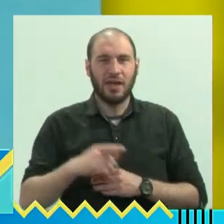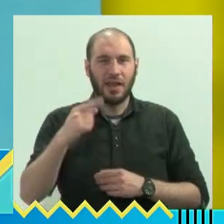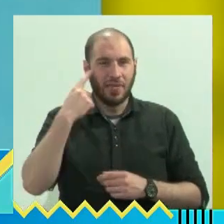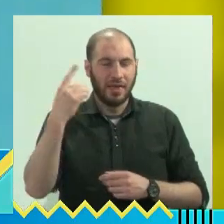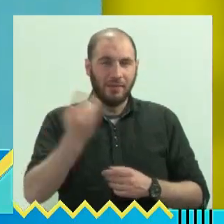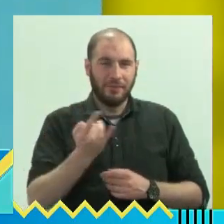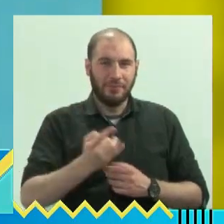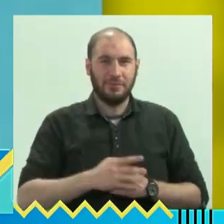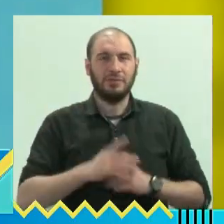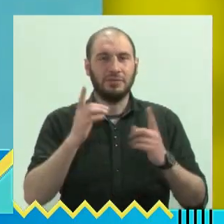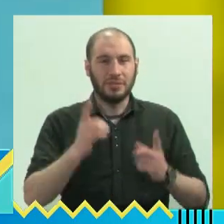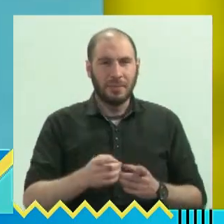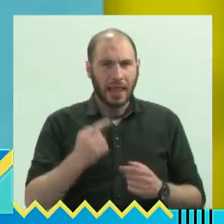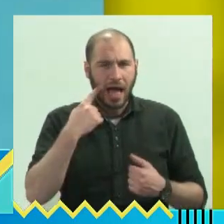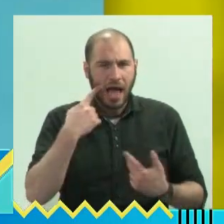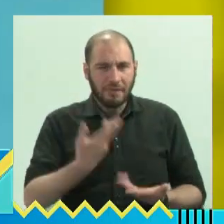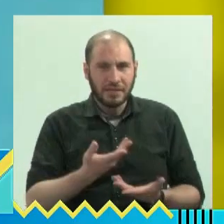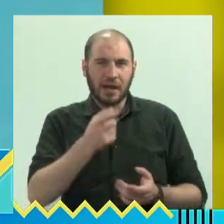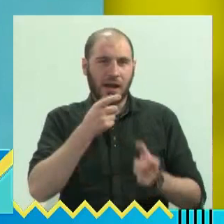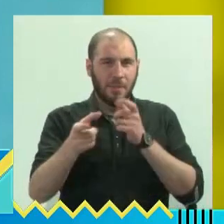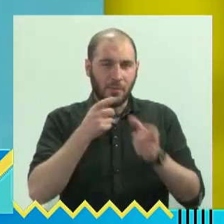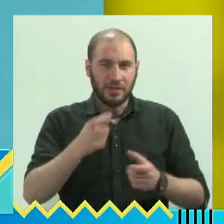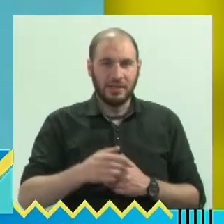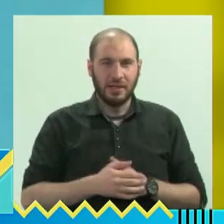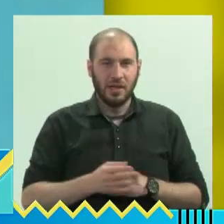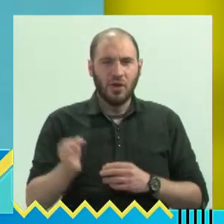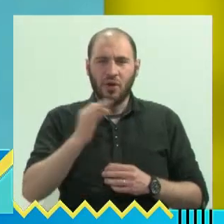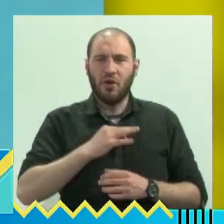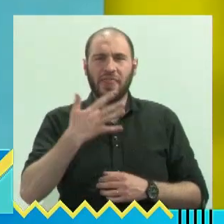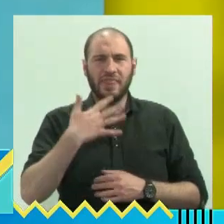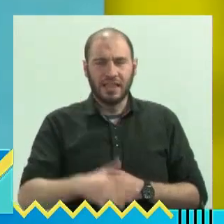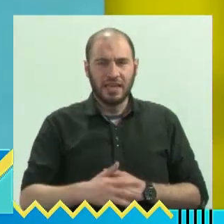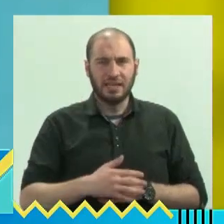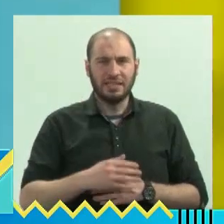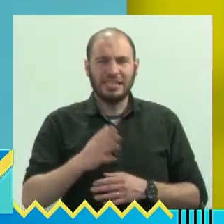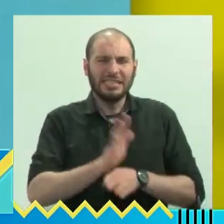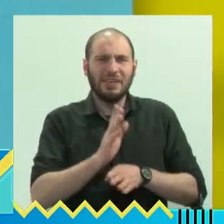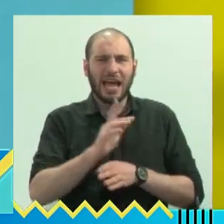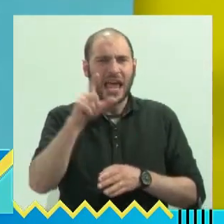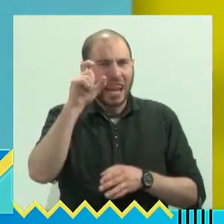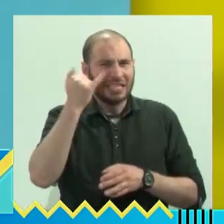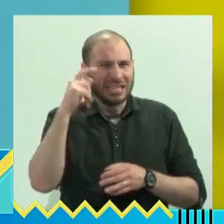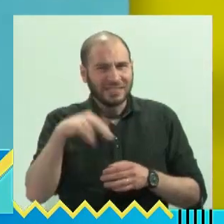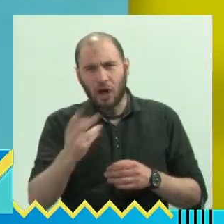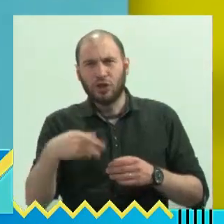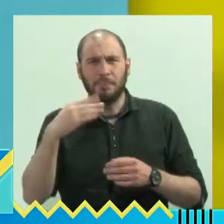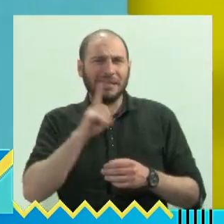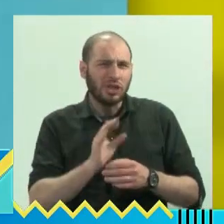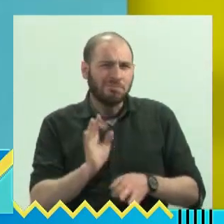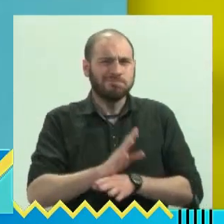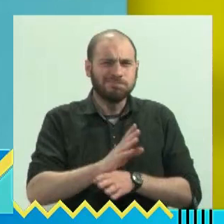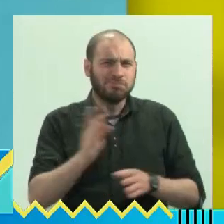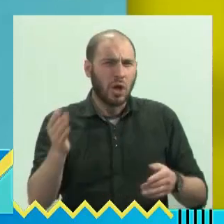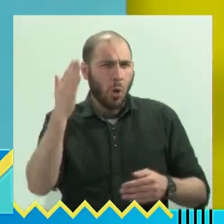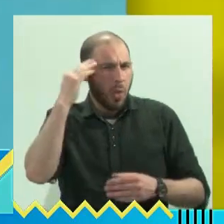mitos y que vamos a intentar dar respuestas, ¿sí? O de tratar de entender qué es una leyenda y un mito, qué vienen a generar en